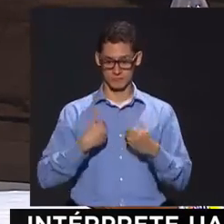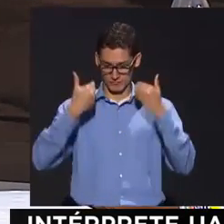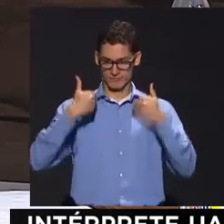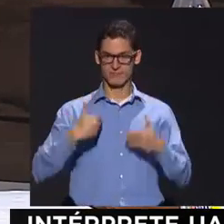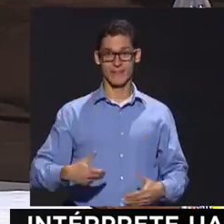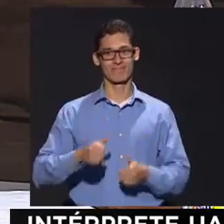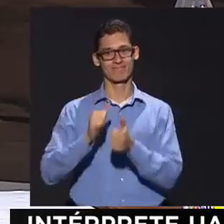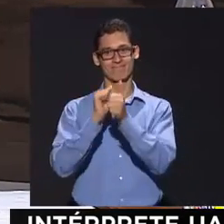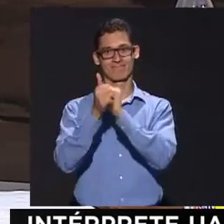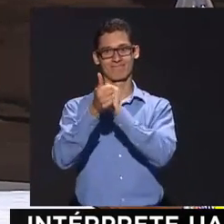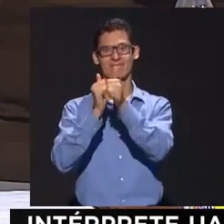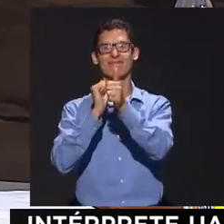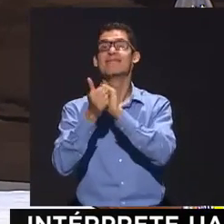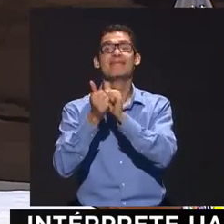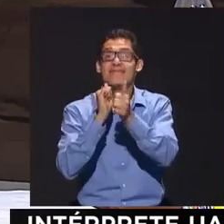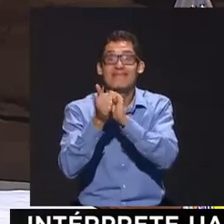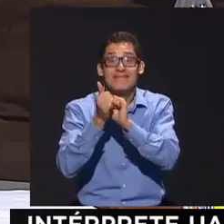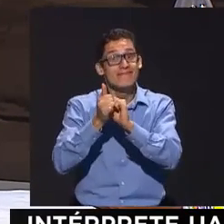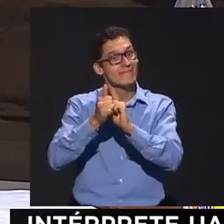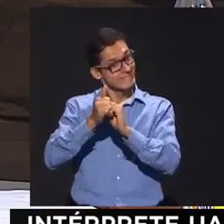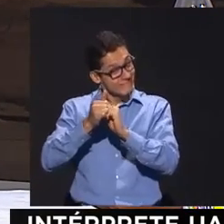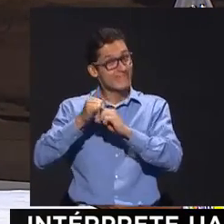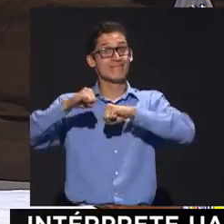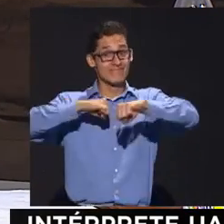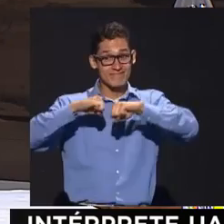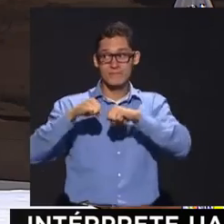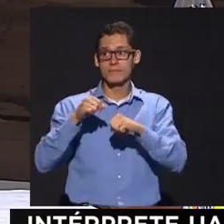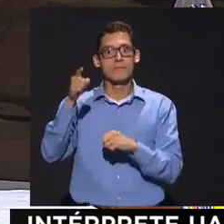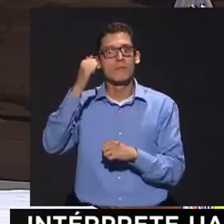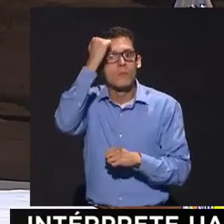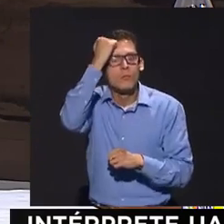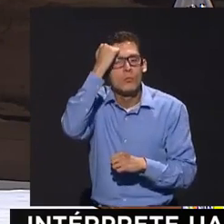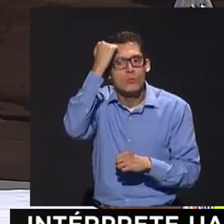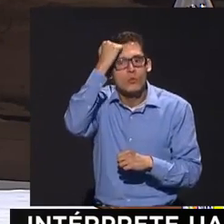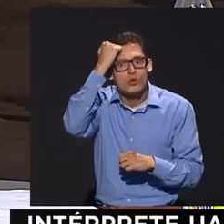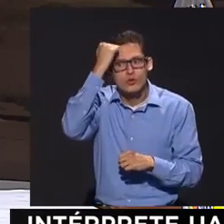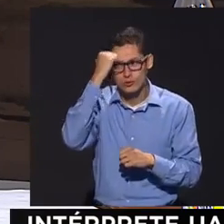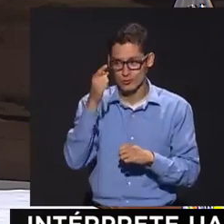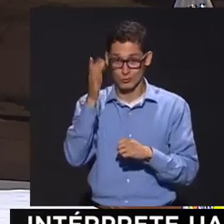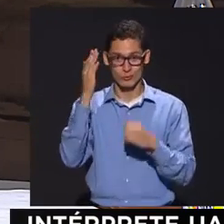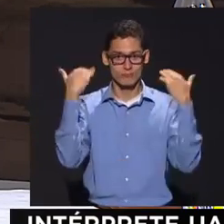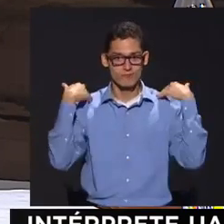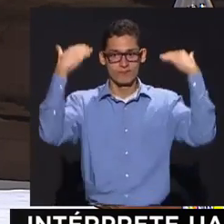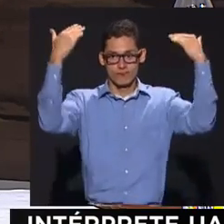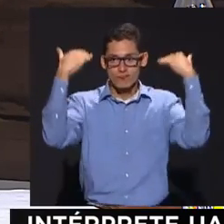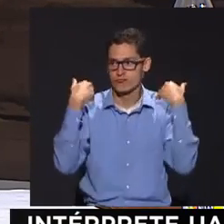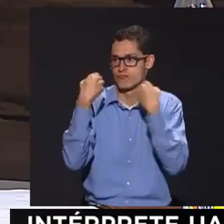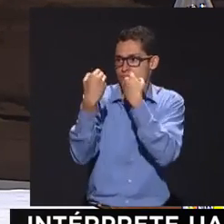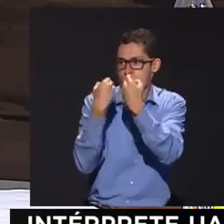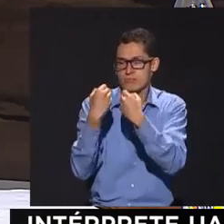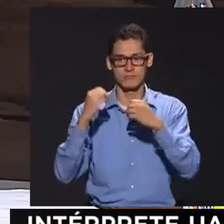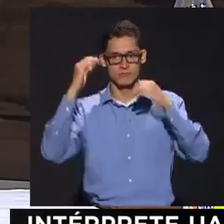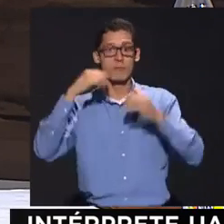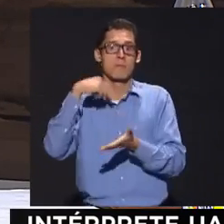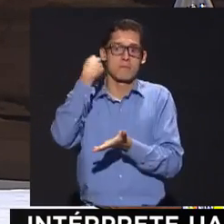deportiva porque vamos a realizar unas actividades con unos profesores de educación física deliciosos vamos a tener aeróbicos vamos a tener juegos vamos